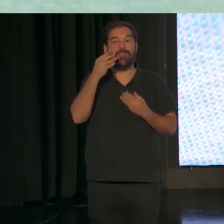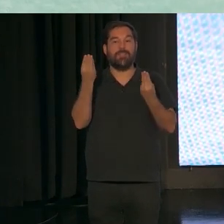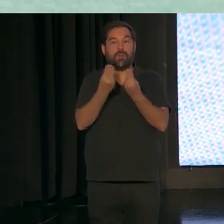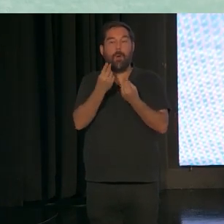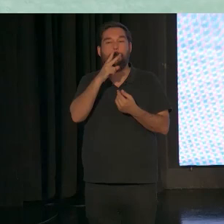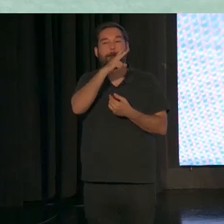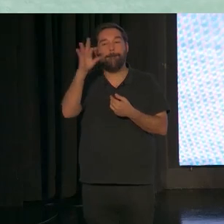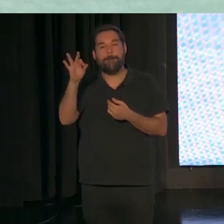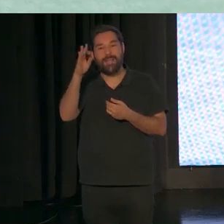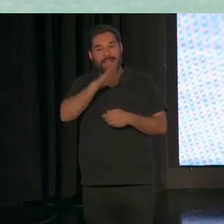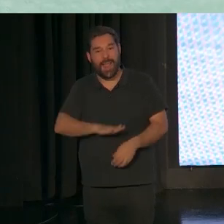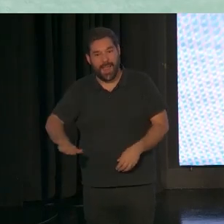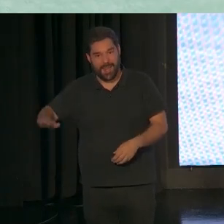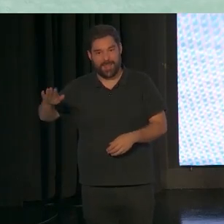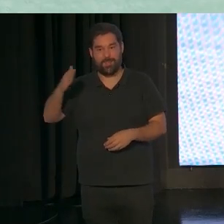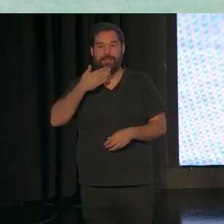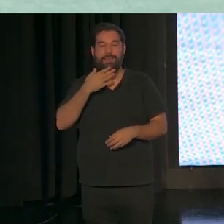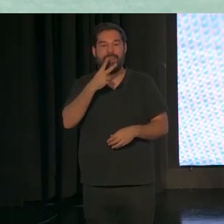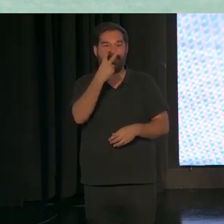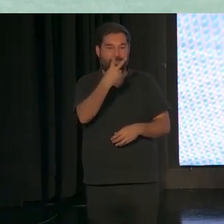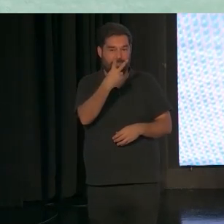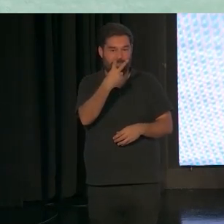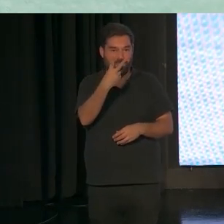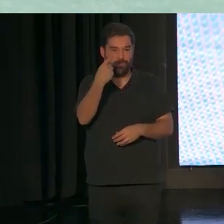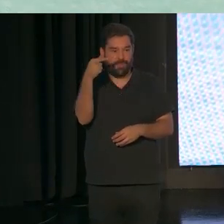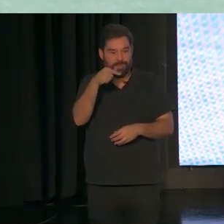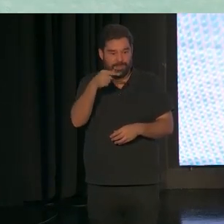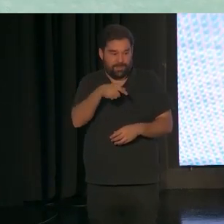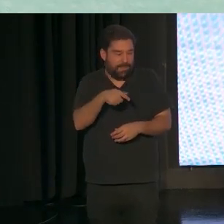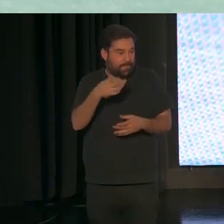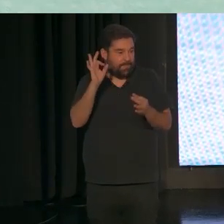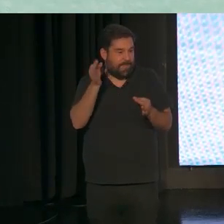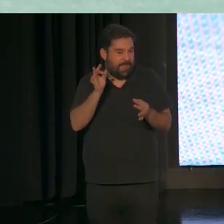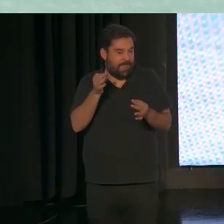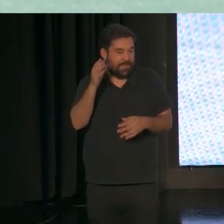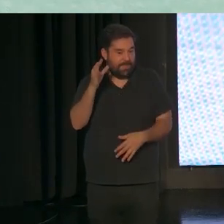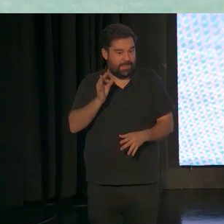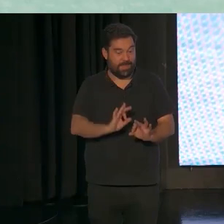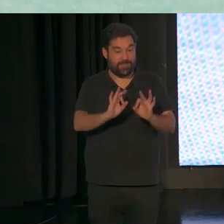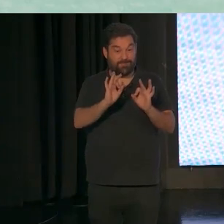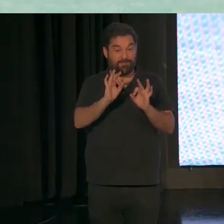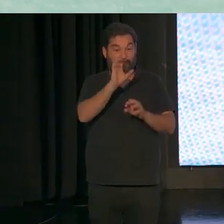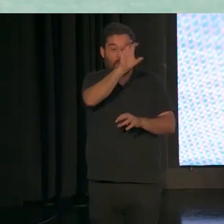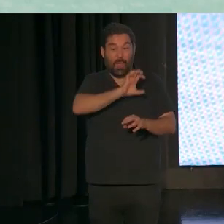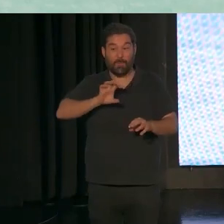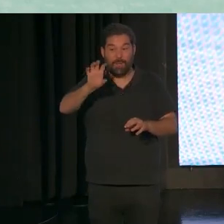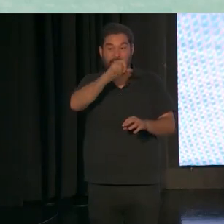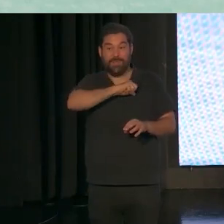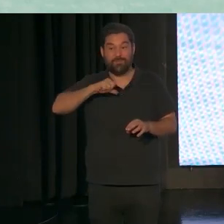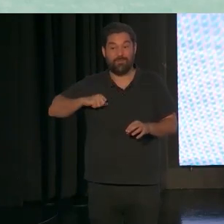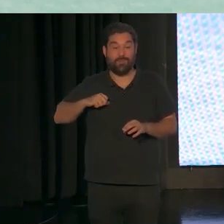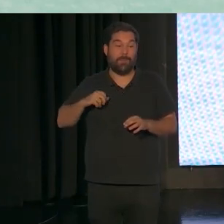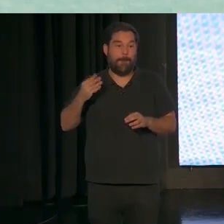años esto que que Y esto es así y Hay comunidades que están un poquito mejor y es una educadora con